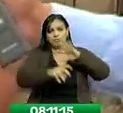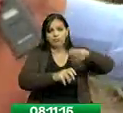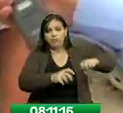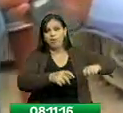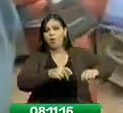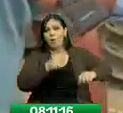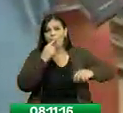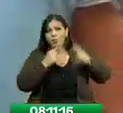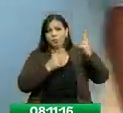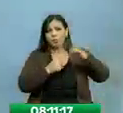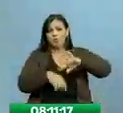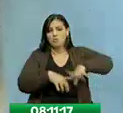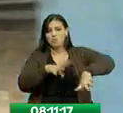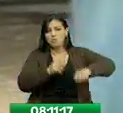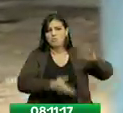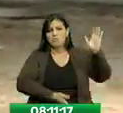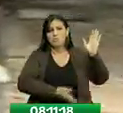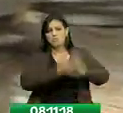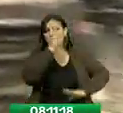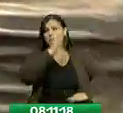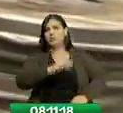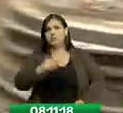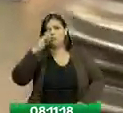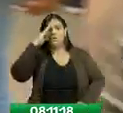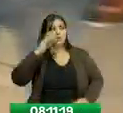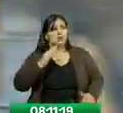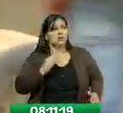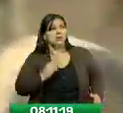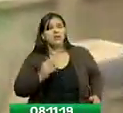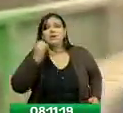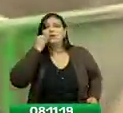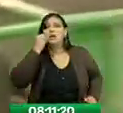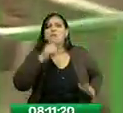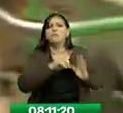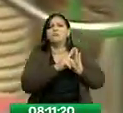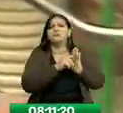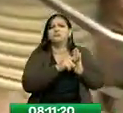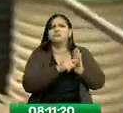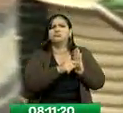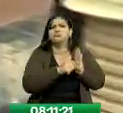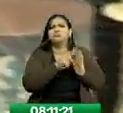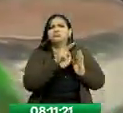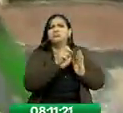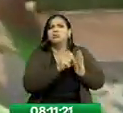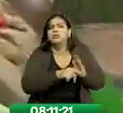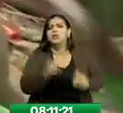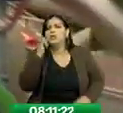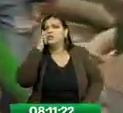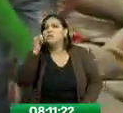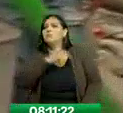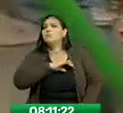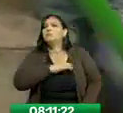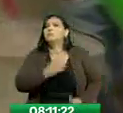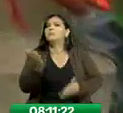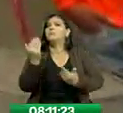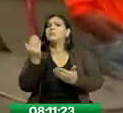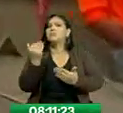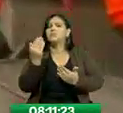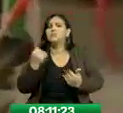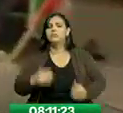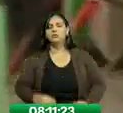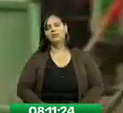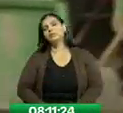y enseguida hasta ahí ahí nomás a la vuelta encontrado un patrullero y enseguida recorrido todo el doctor solamente le han dado a mí